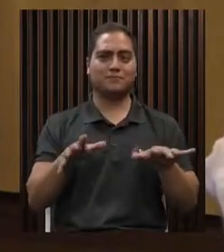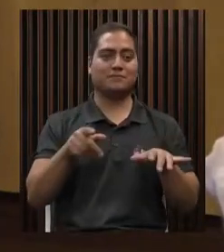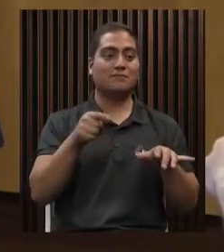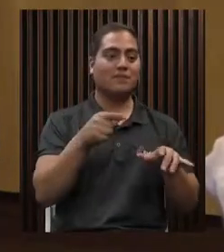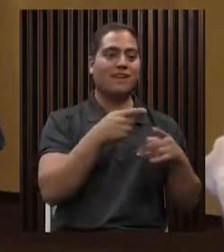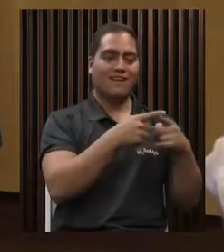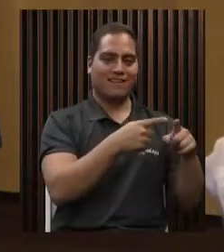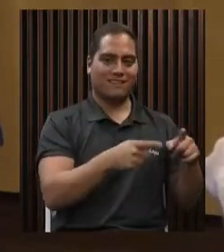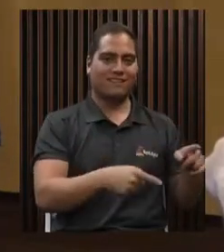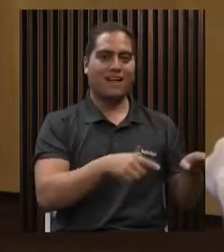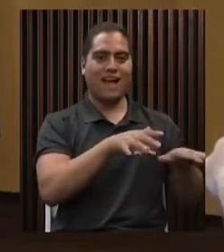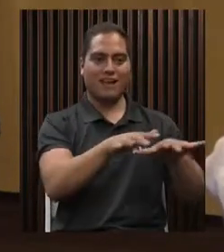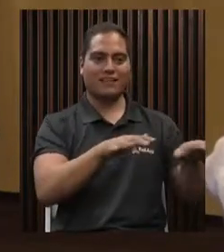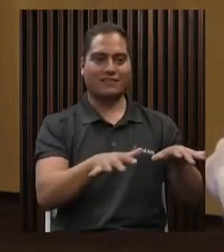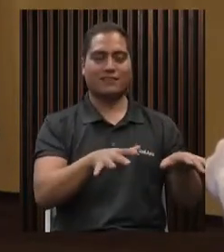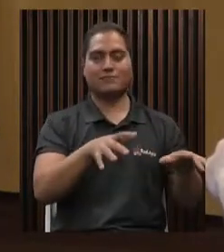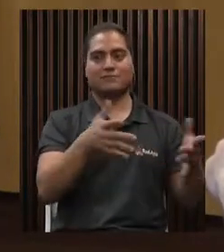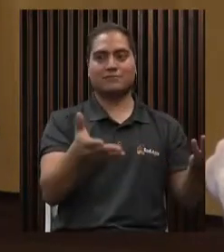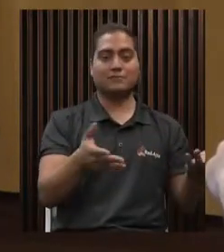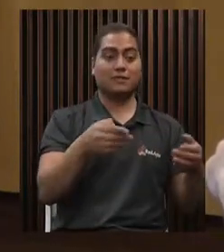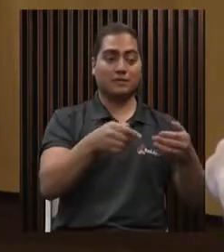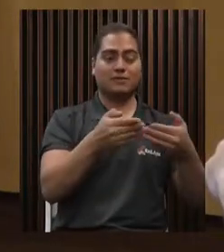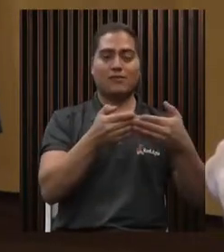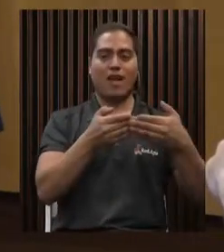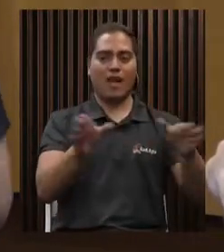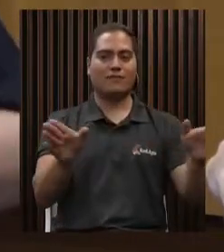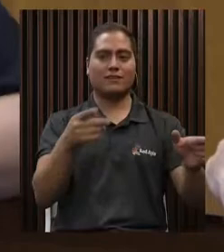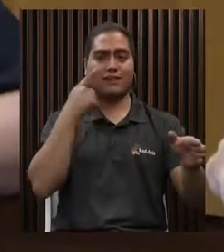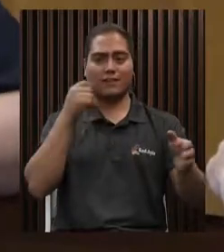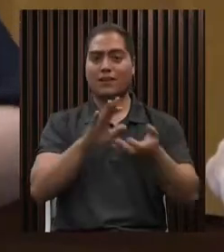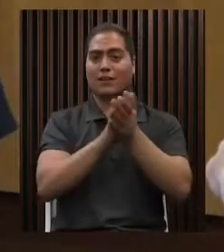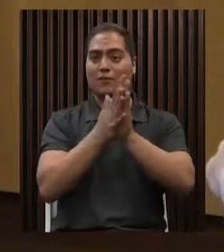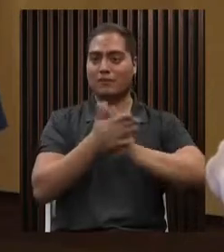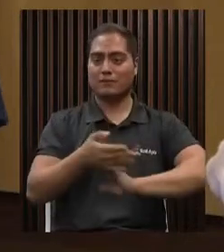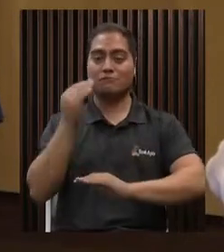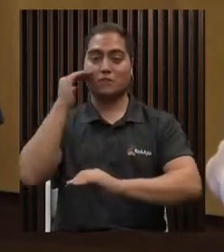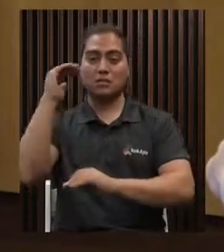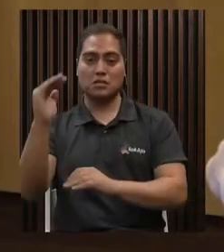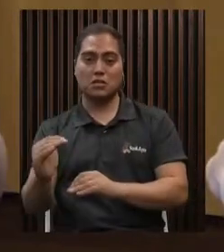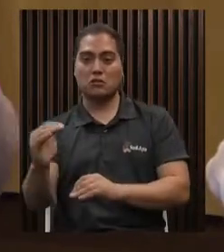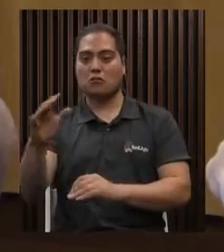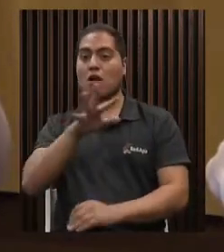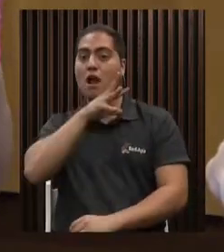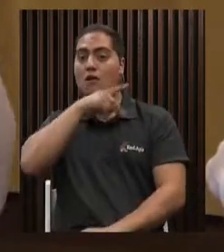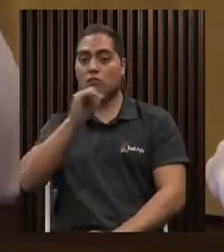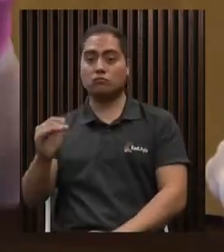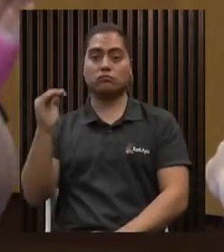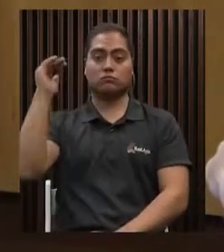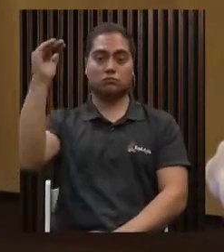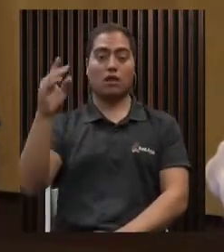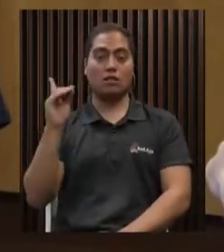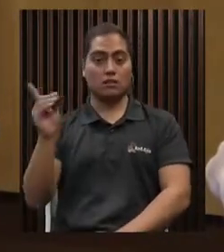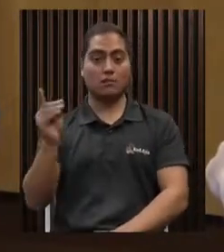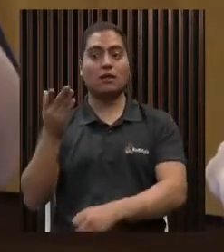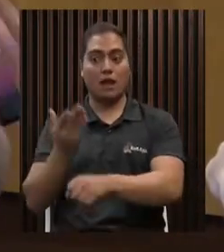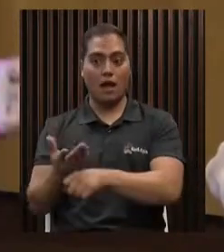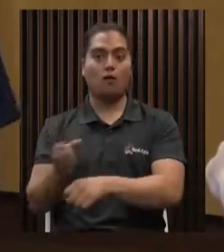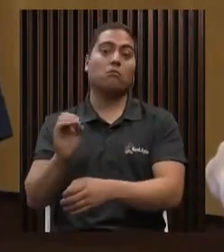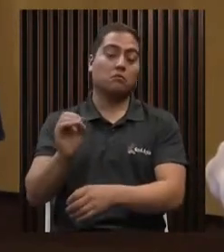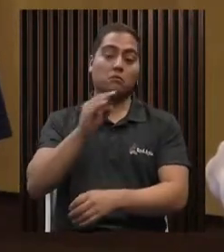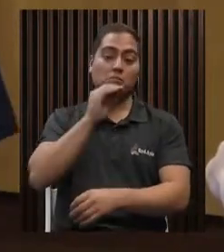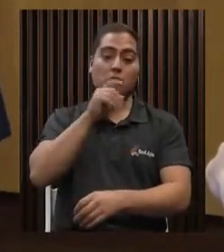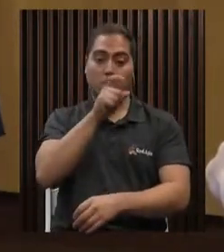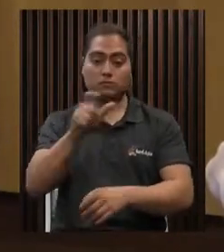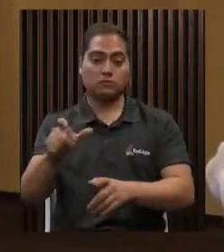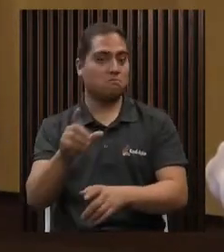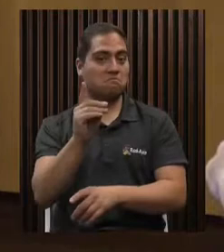para todo el día, para niños adultos, niños con discapacidad, sin discapacidad, para adultos, y todos